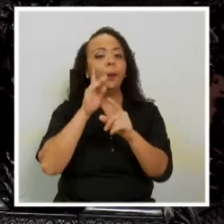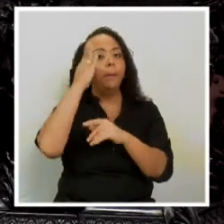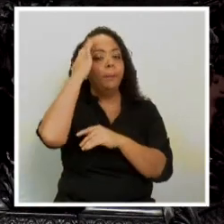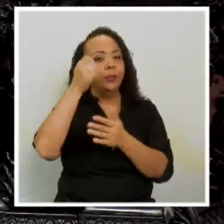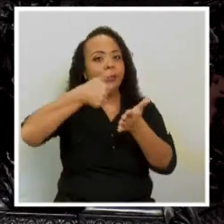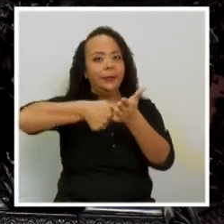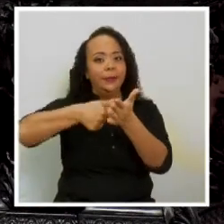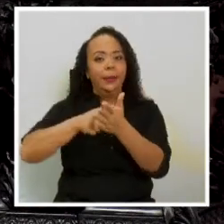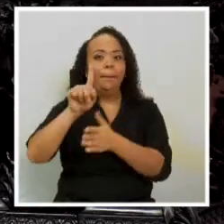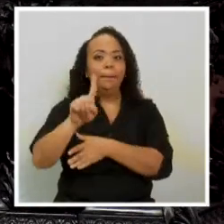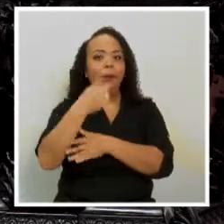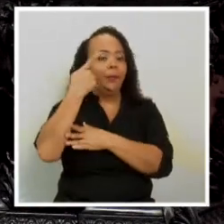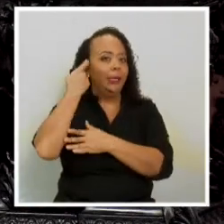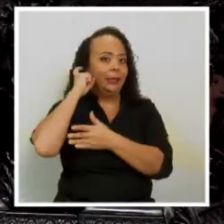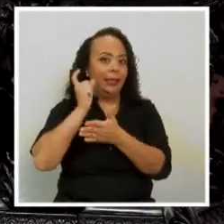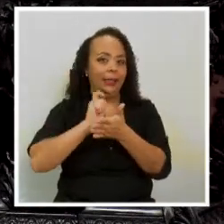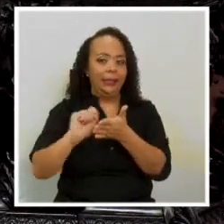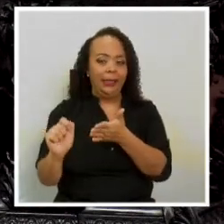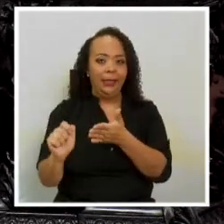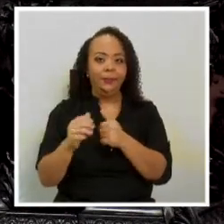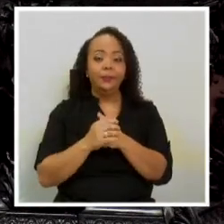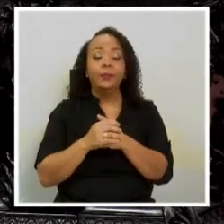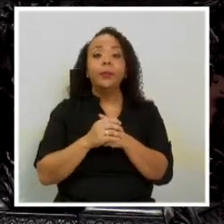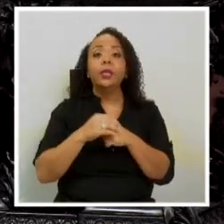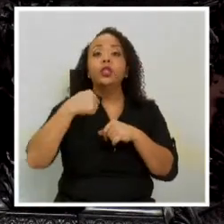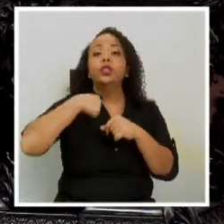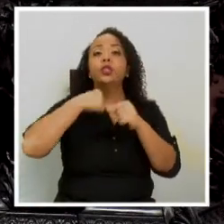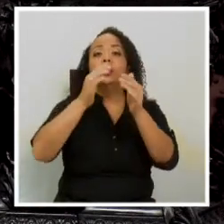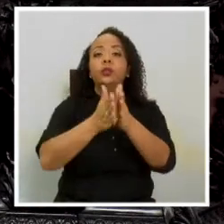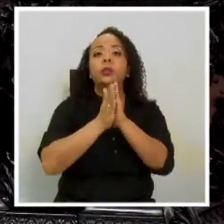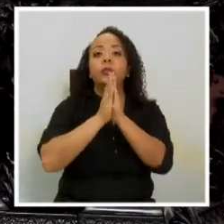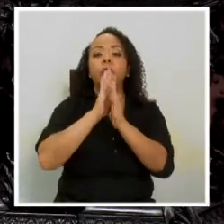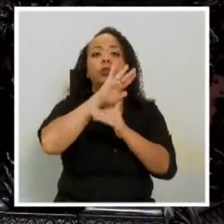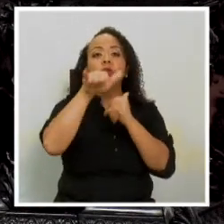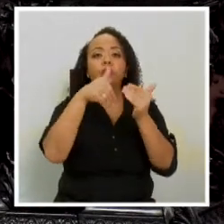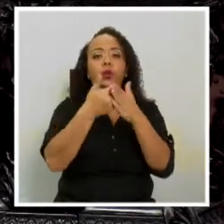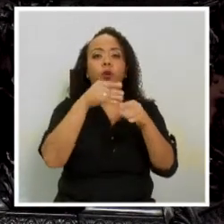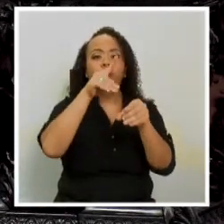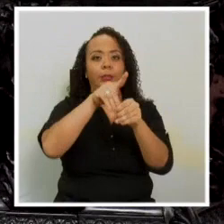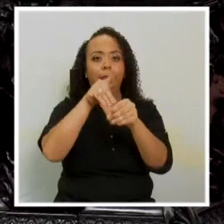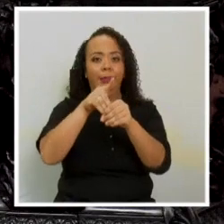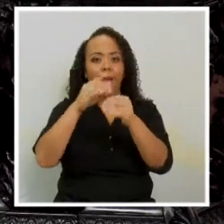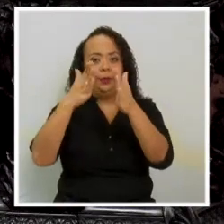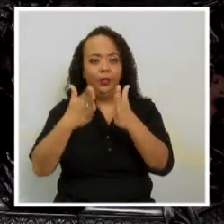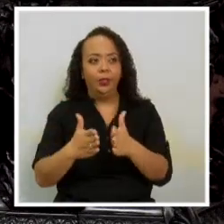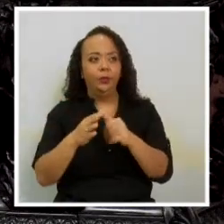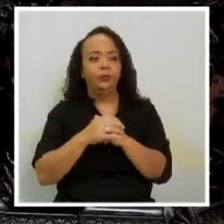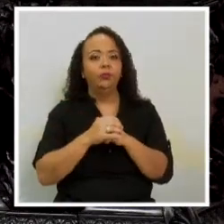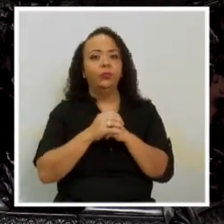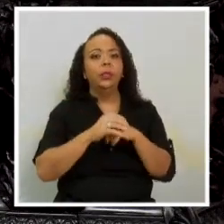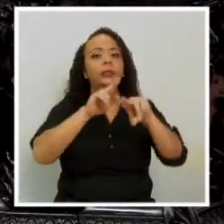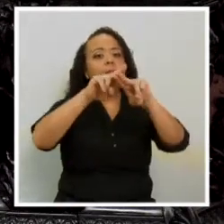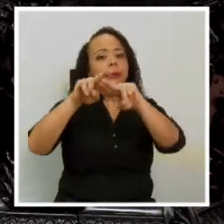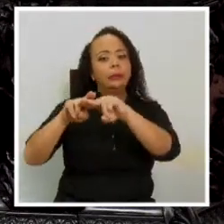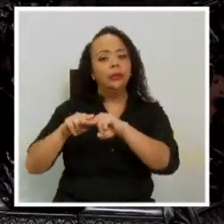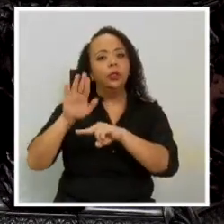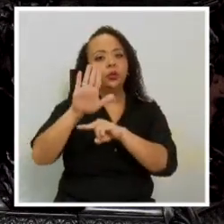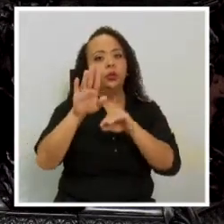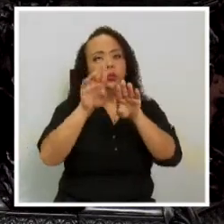a elegir la primera secretaría. De previo, entonces, le solicito a todas las diputadas y los diputados ocupar sus curules.